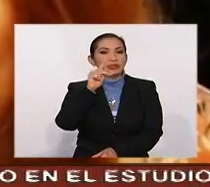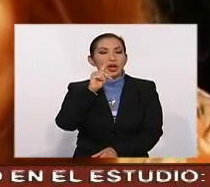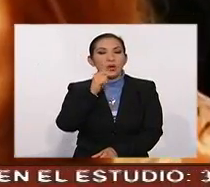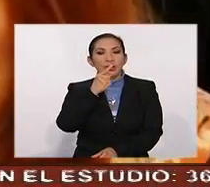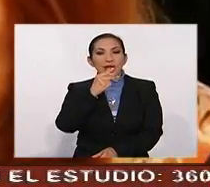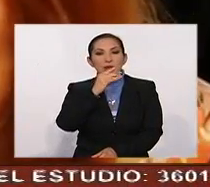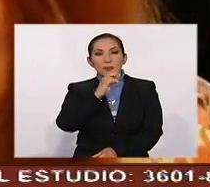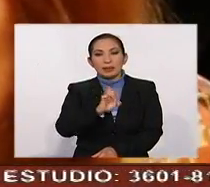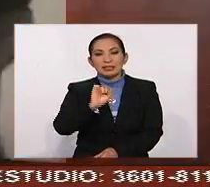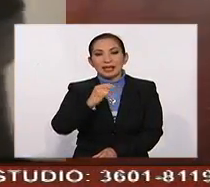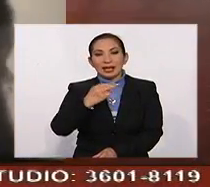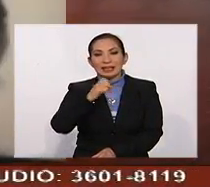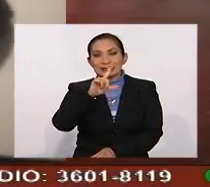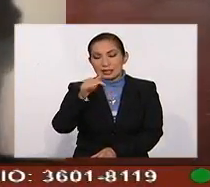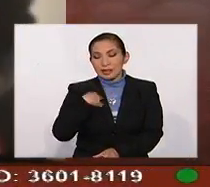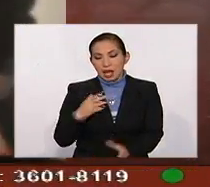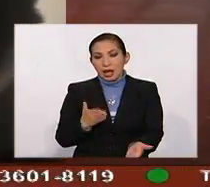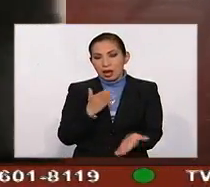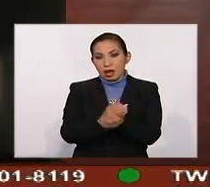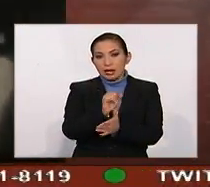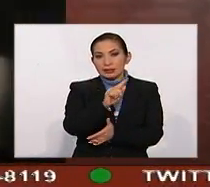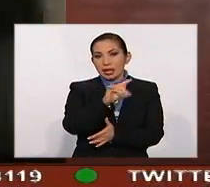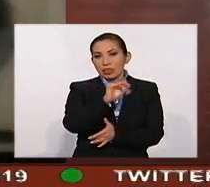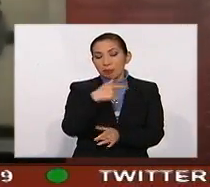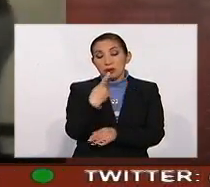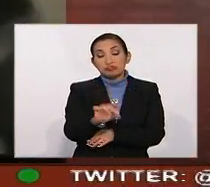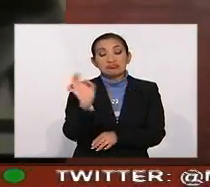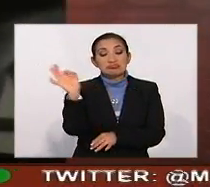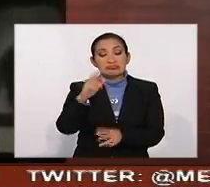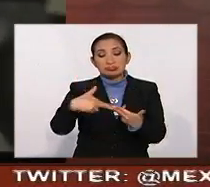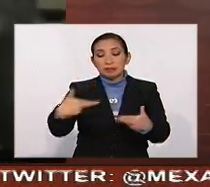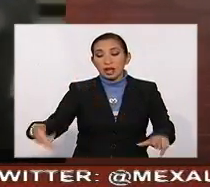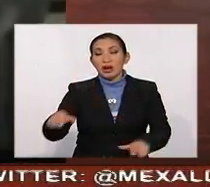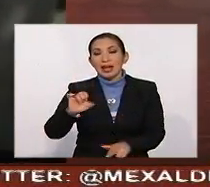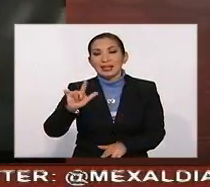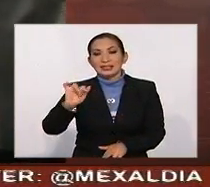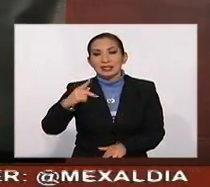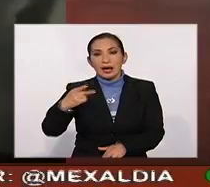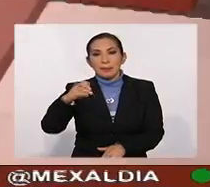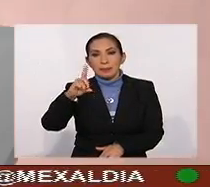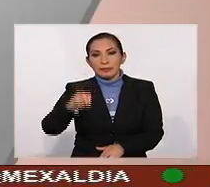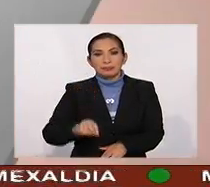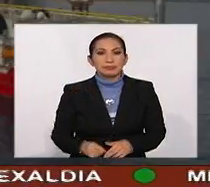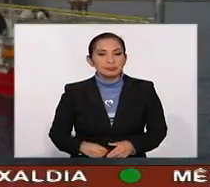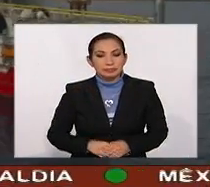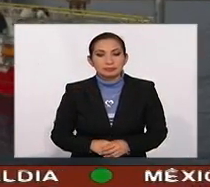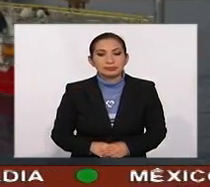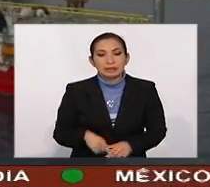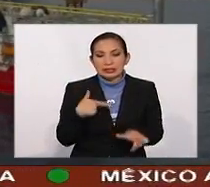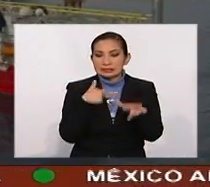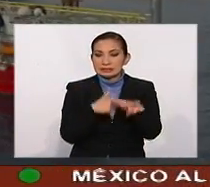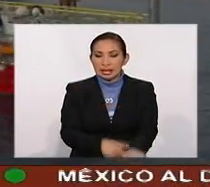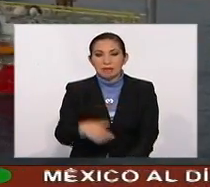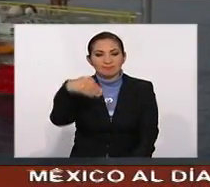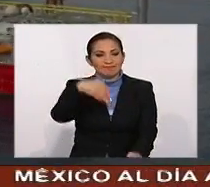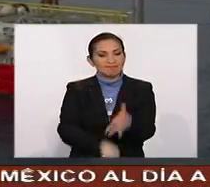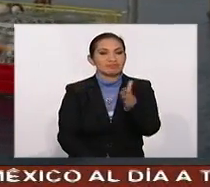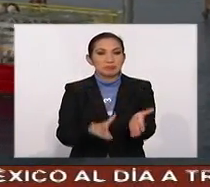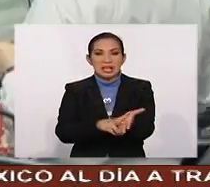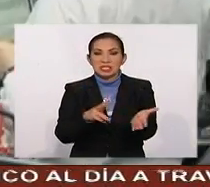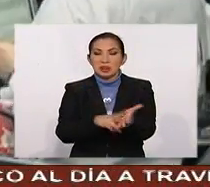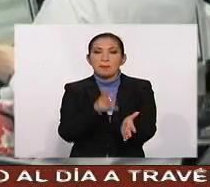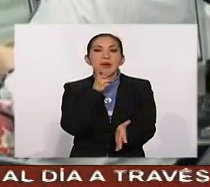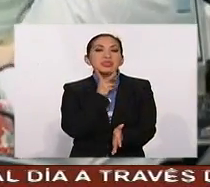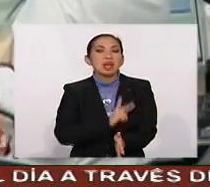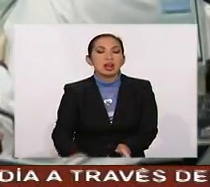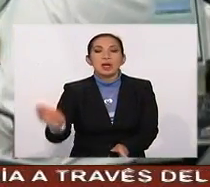Guadalupe Sánchez López. Ya declara en la CEIDO por su presunta relación con el Chapo Guzmán. Continúa la caída de los precios del